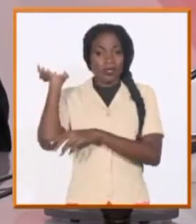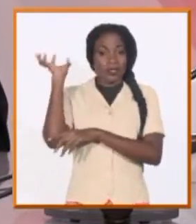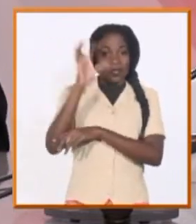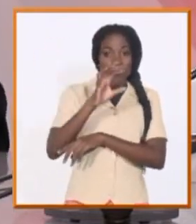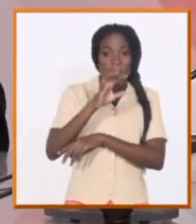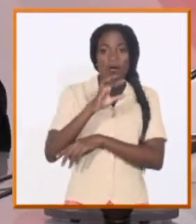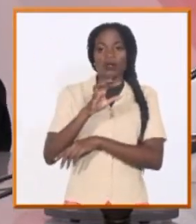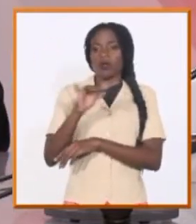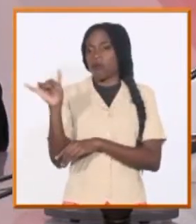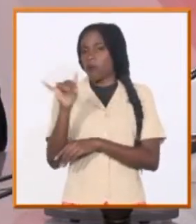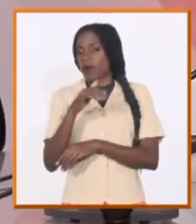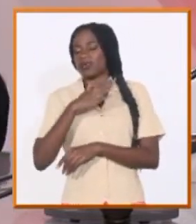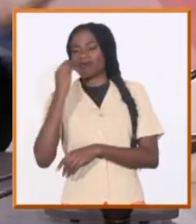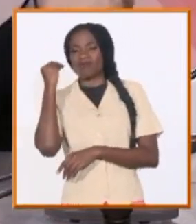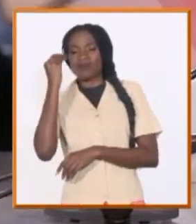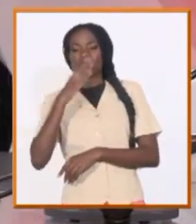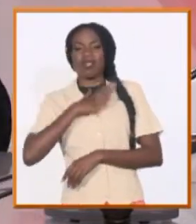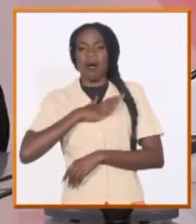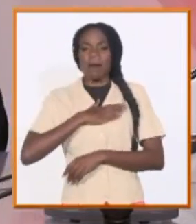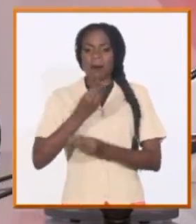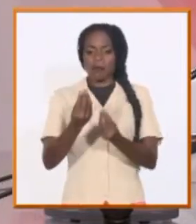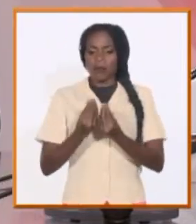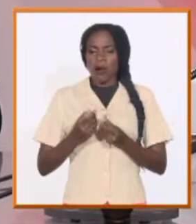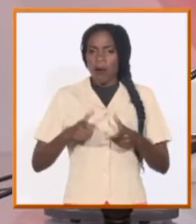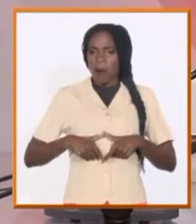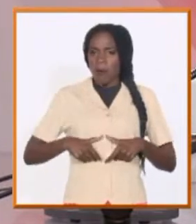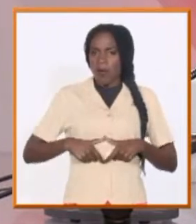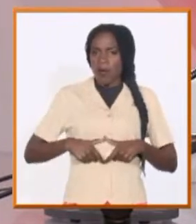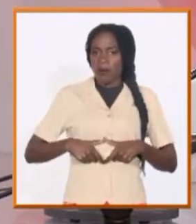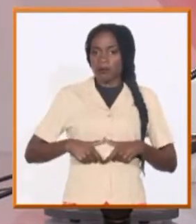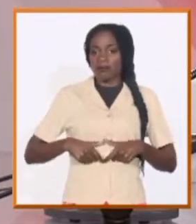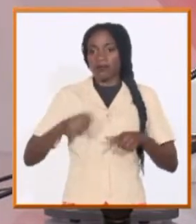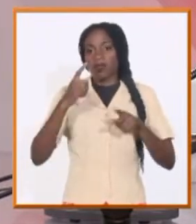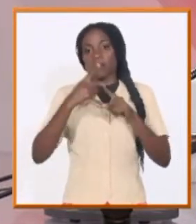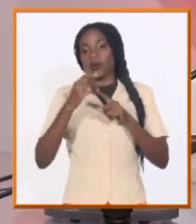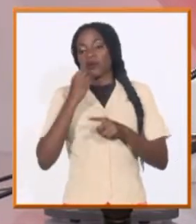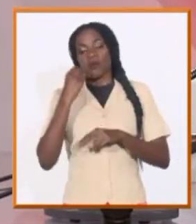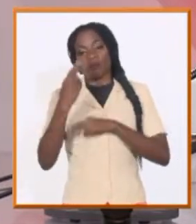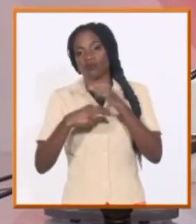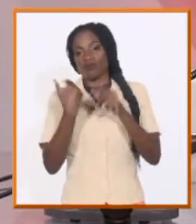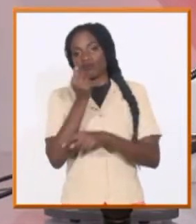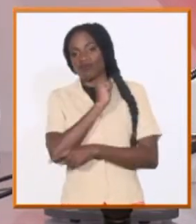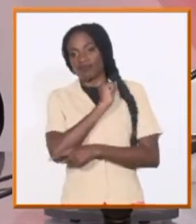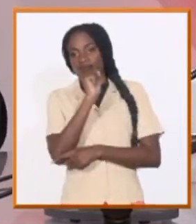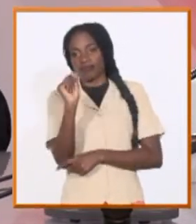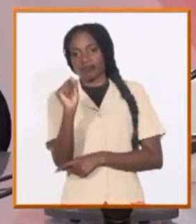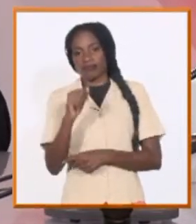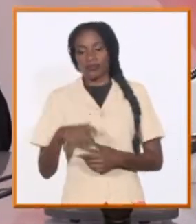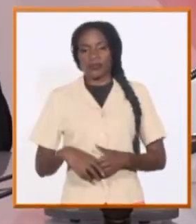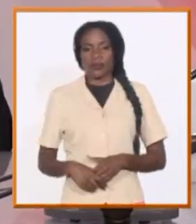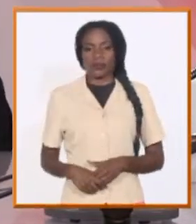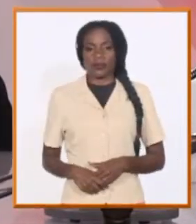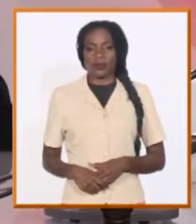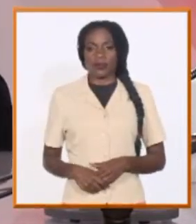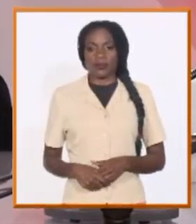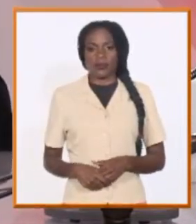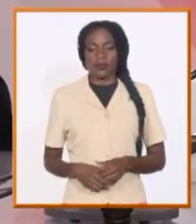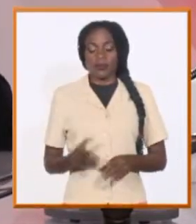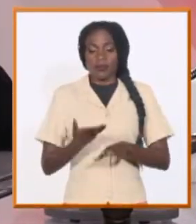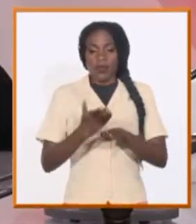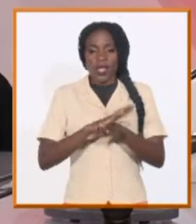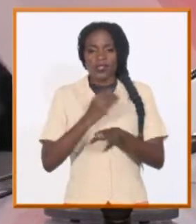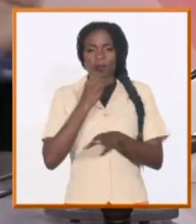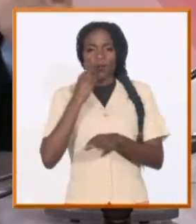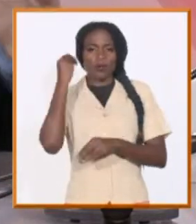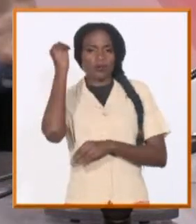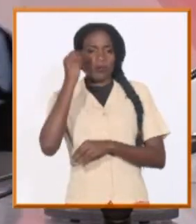que hay también, bueno, lo decía Noah, en los análisis que habrá que hacer, antes se podía pensar en